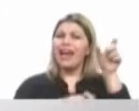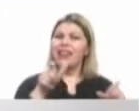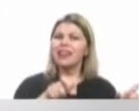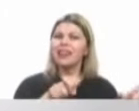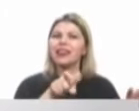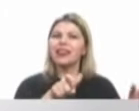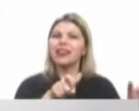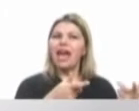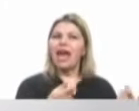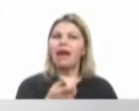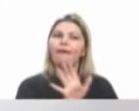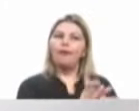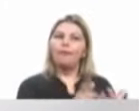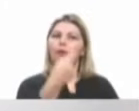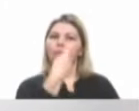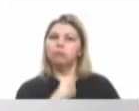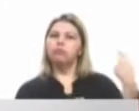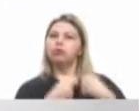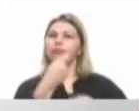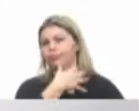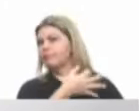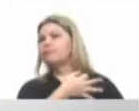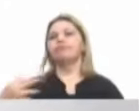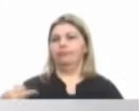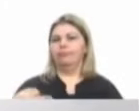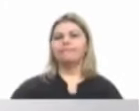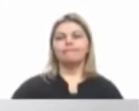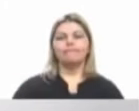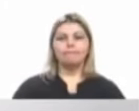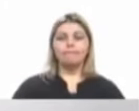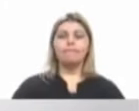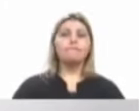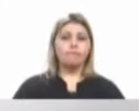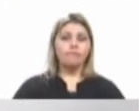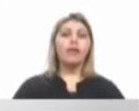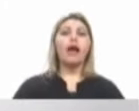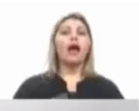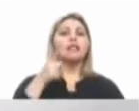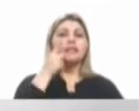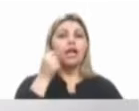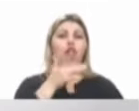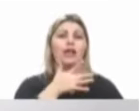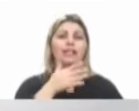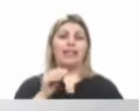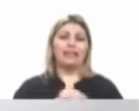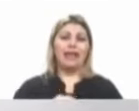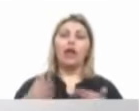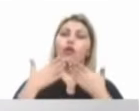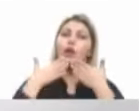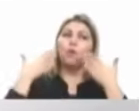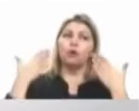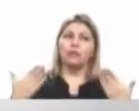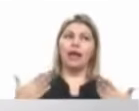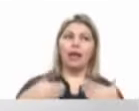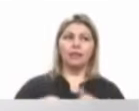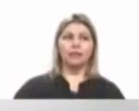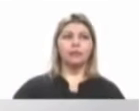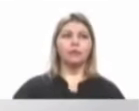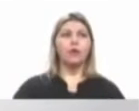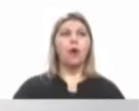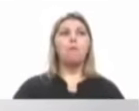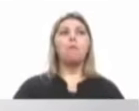es mano derecha y principal puntal de la gestión, Karina Milei, hicieron insalvable la figura de Nicolás Pose.